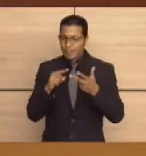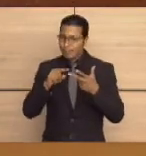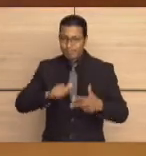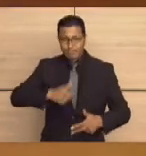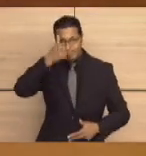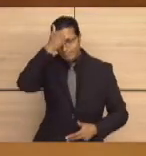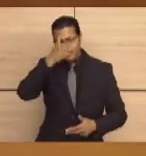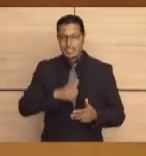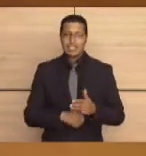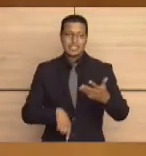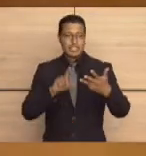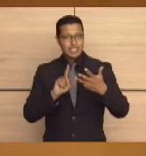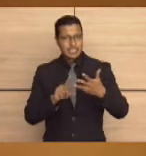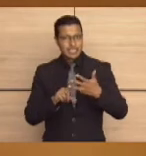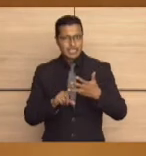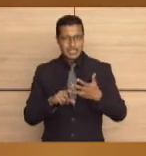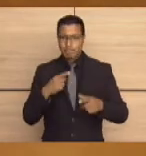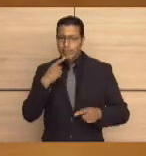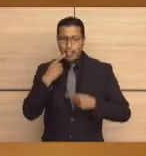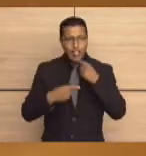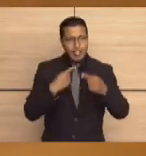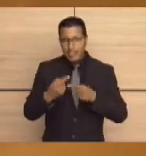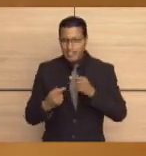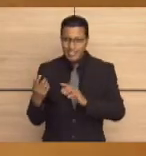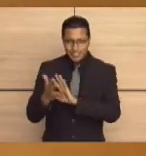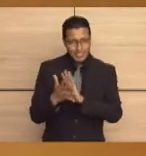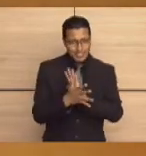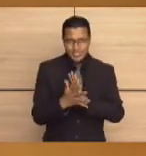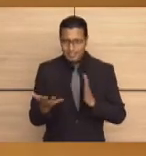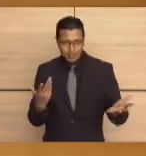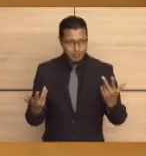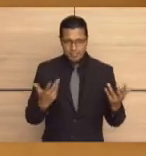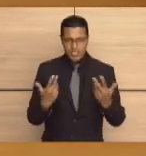primer lugar. Y el relato no puede ser apenas